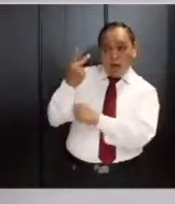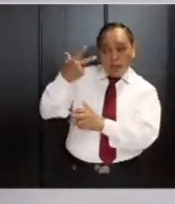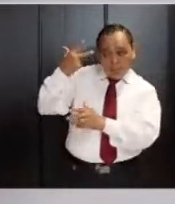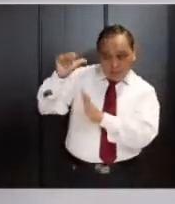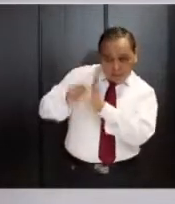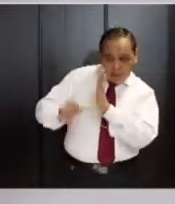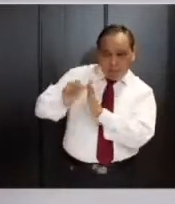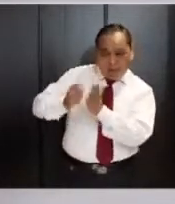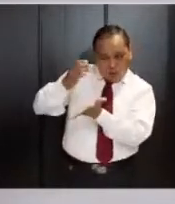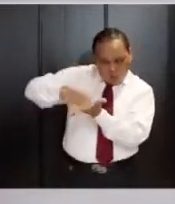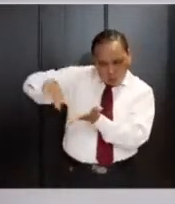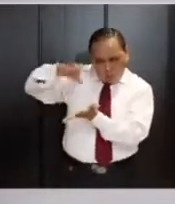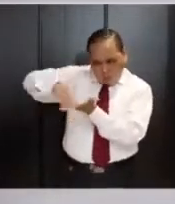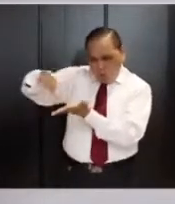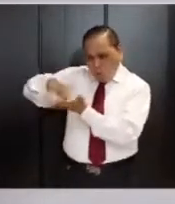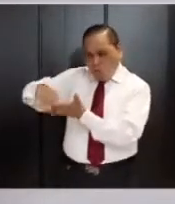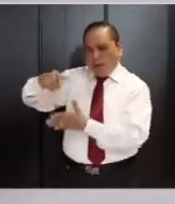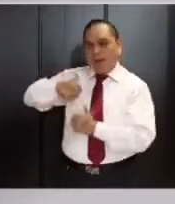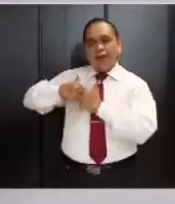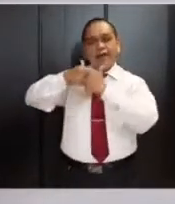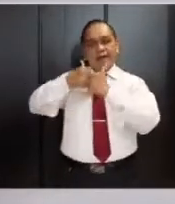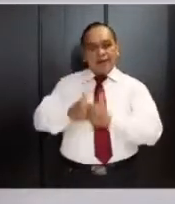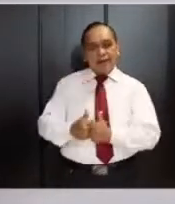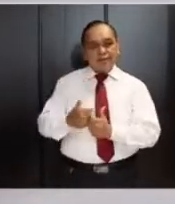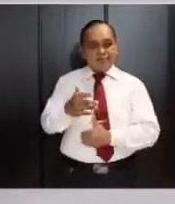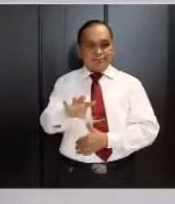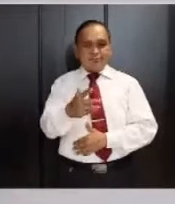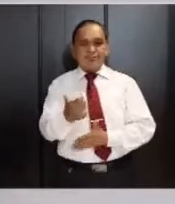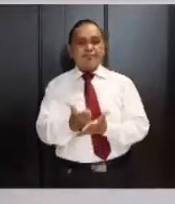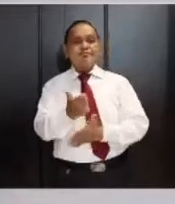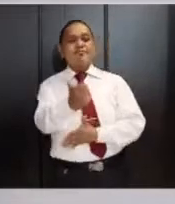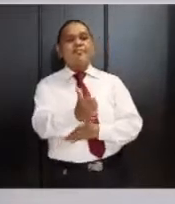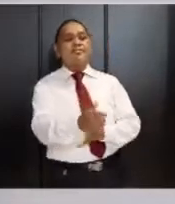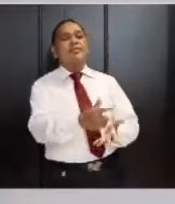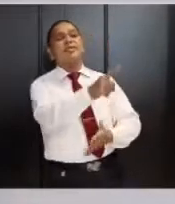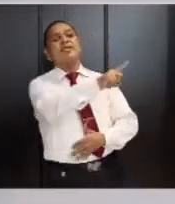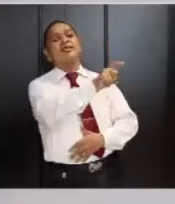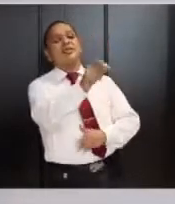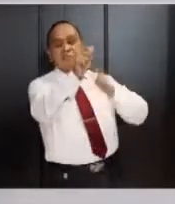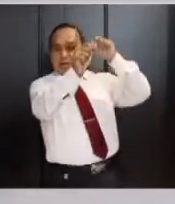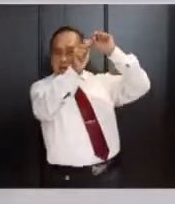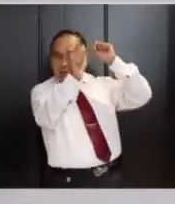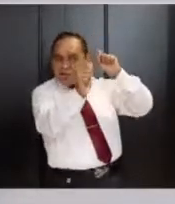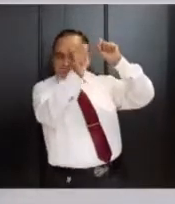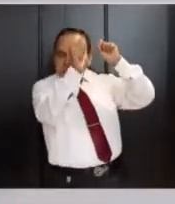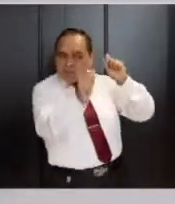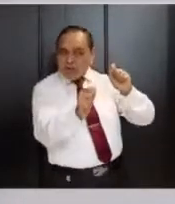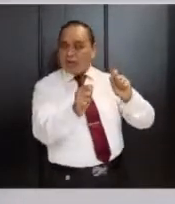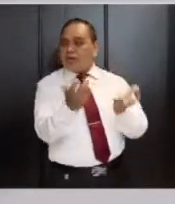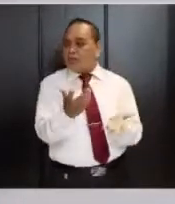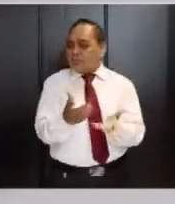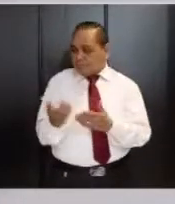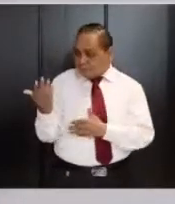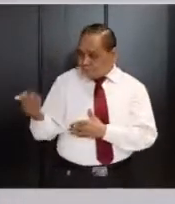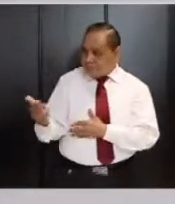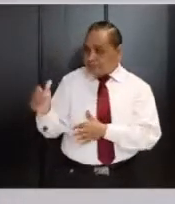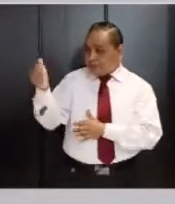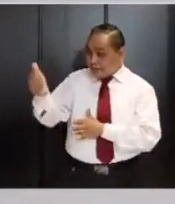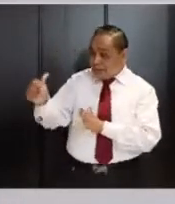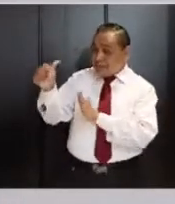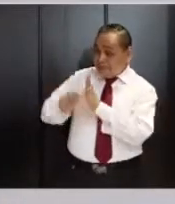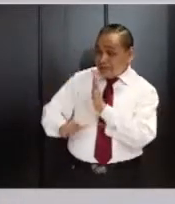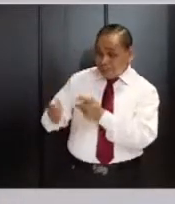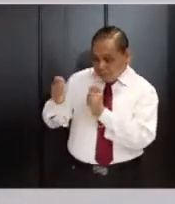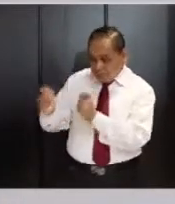2 años, 8 meses, dos años que vamos acá, lo menos que le puedes decir, oye, hijo de puta, regálame 100,000 gorras, pómelas en Campeche. Y lo viste haber hecho hace